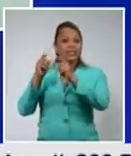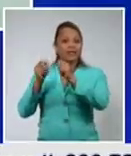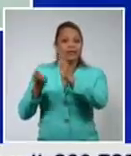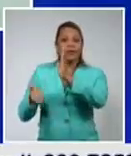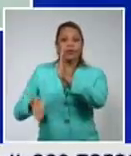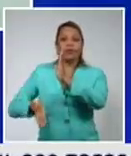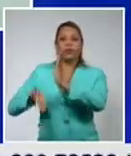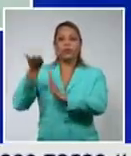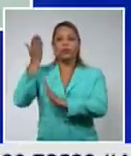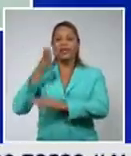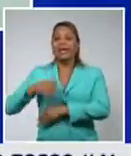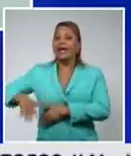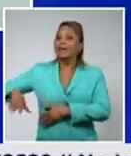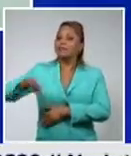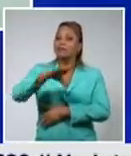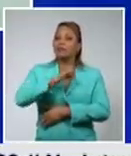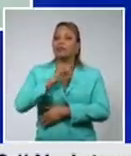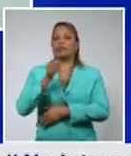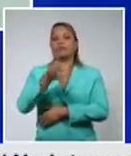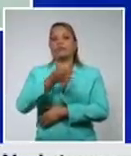en todos sus municipios.